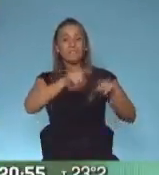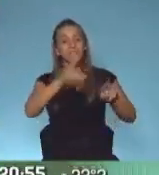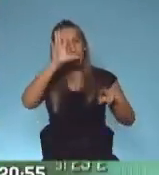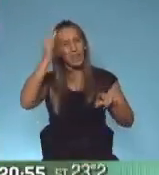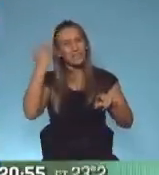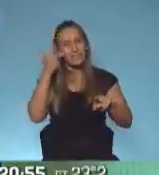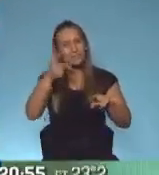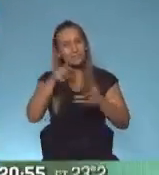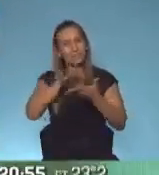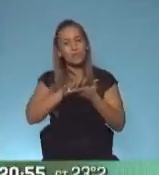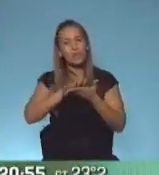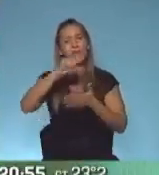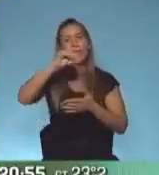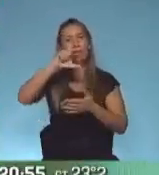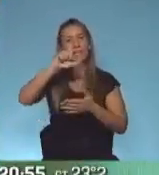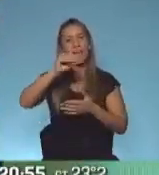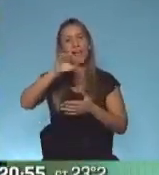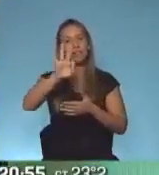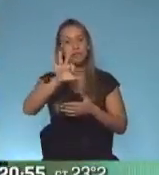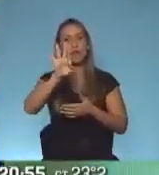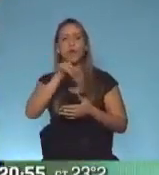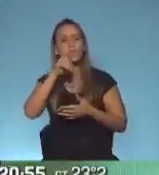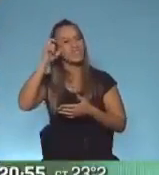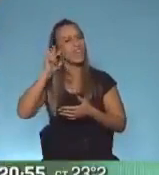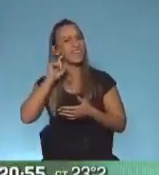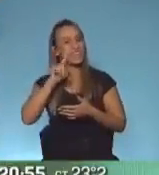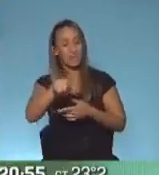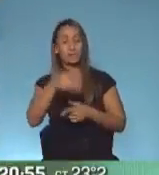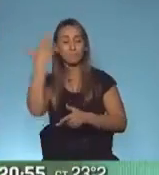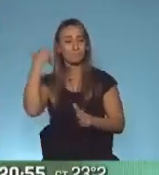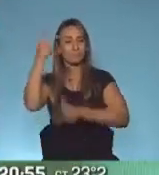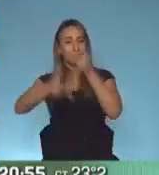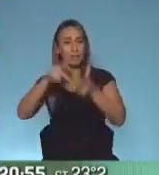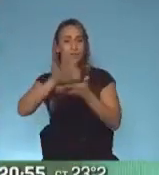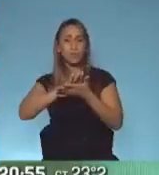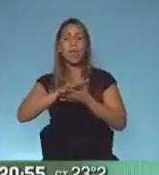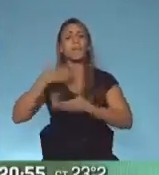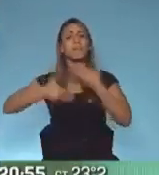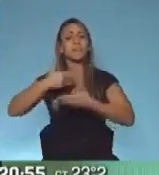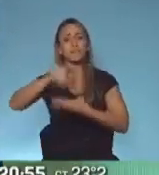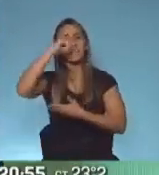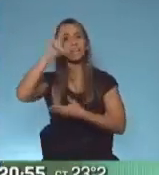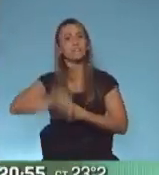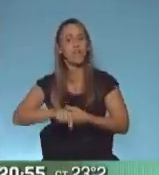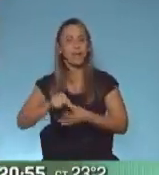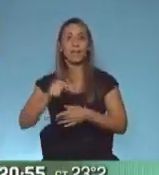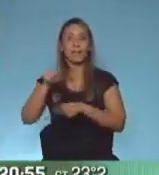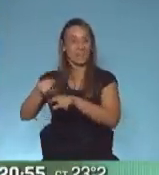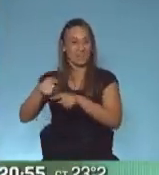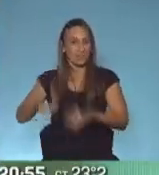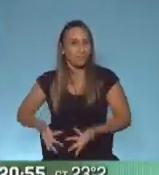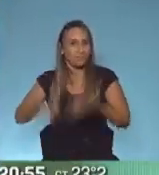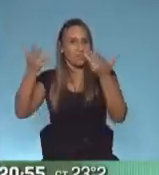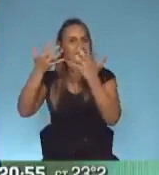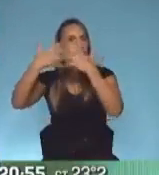Otegui, Héctor Otegui, el presidente de INVAP, que falleció lamentablemente, y decía él, el desarrollo nacional, potenciar lo nuestro, desarrollarnos,